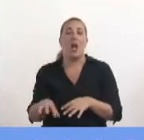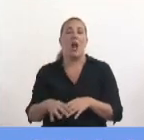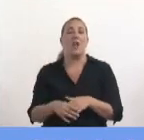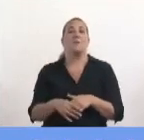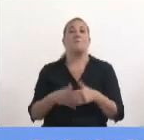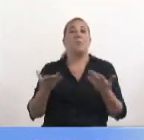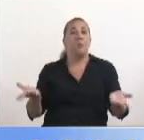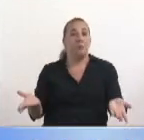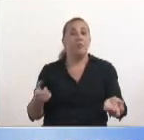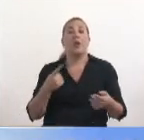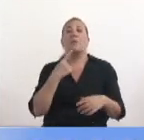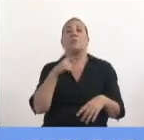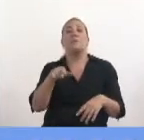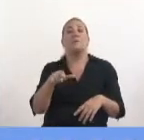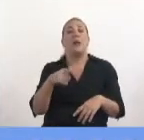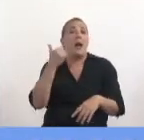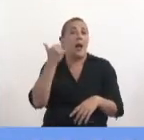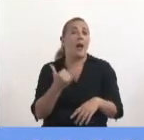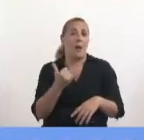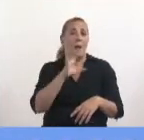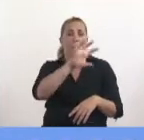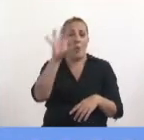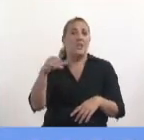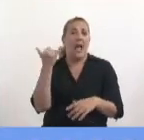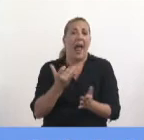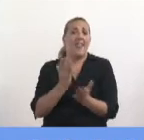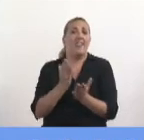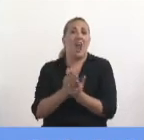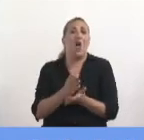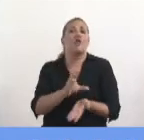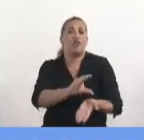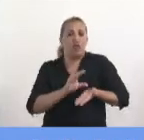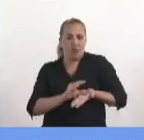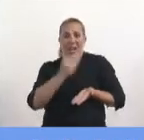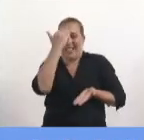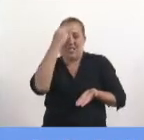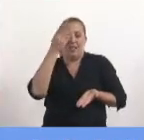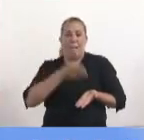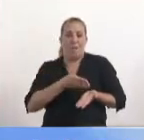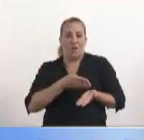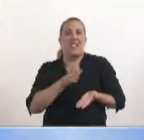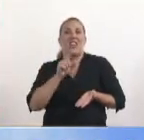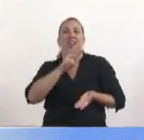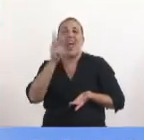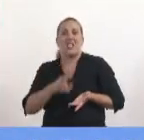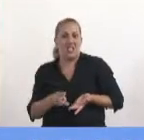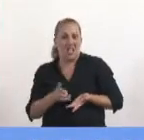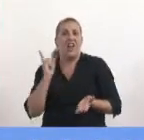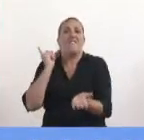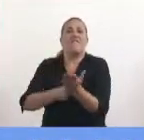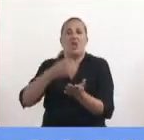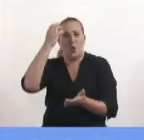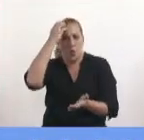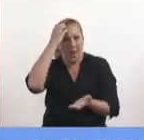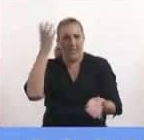provincia que tenían el derecho a percibir ese 15% que iba al ANSES y un fallo judicial. Otra vez, estaban las